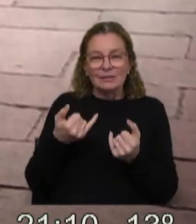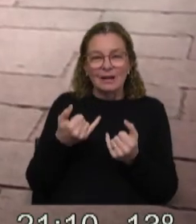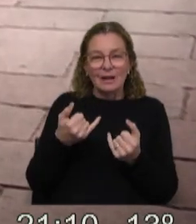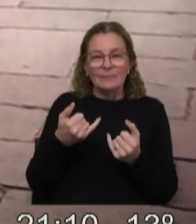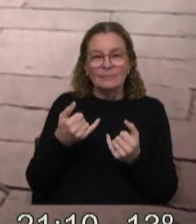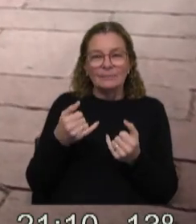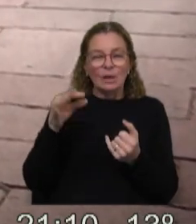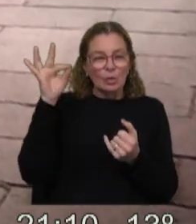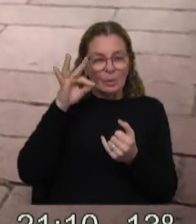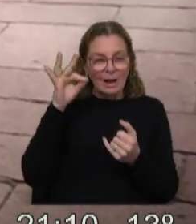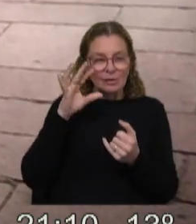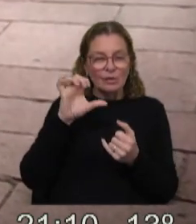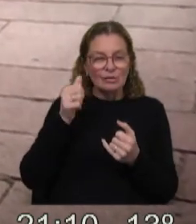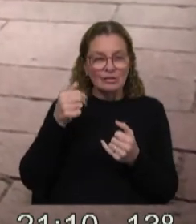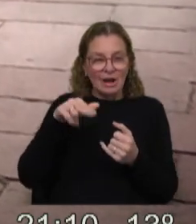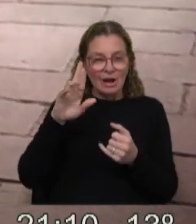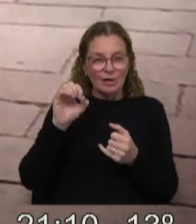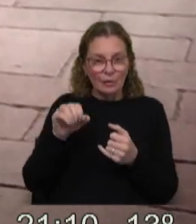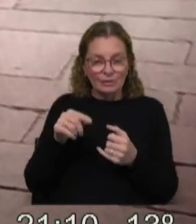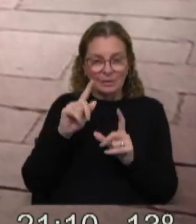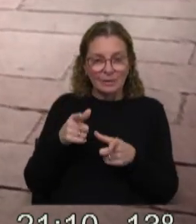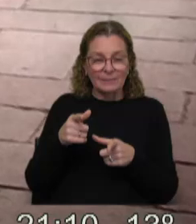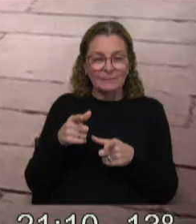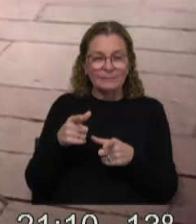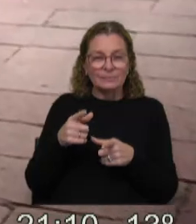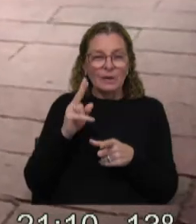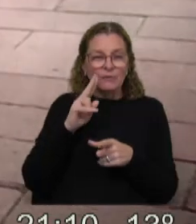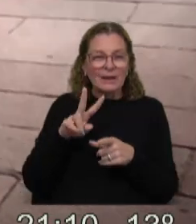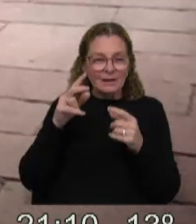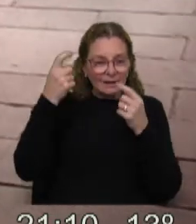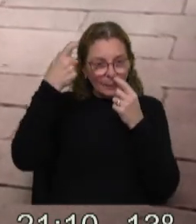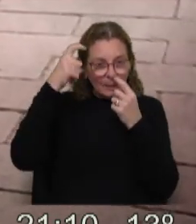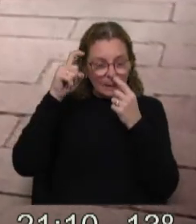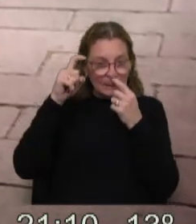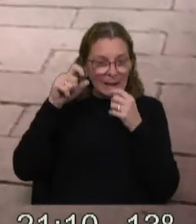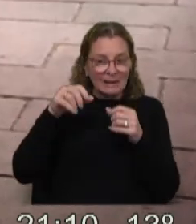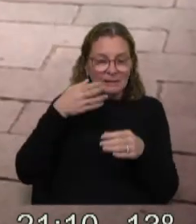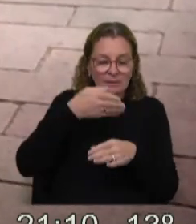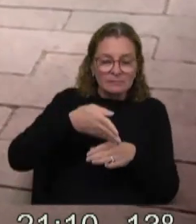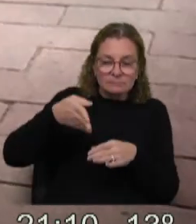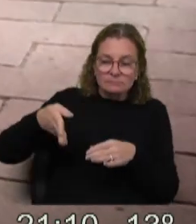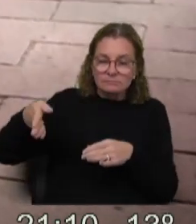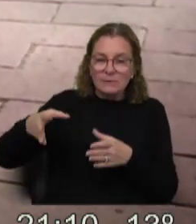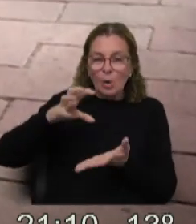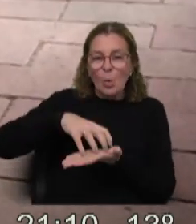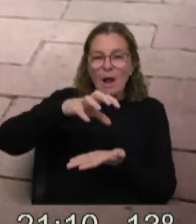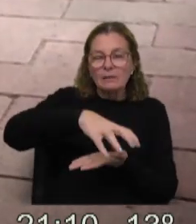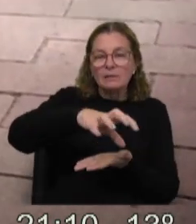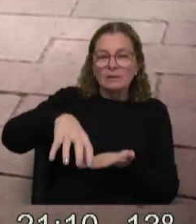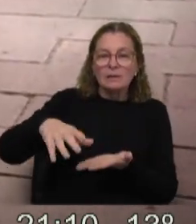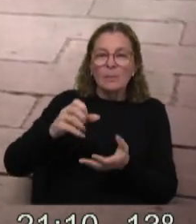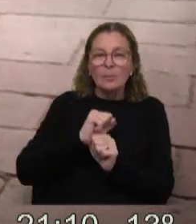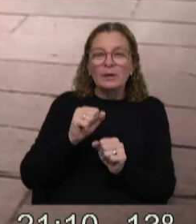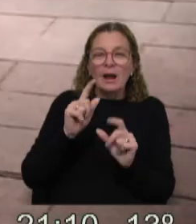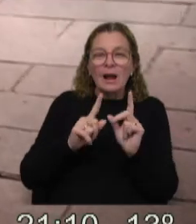Yaro, fue cuando empezamos, medio simplemente con la idea de ir a esos lugares y colocar algo,